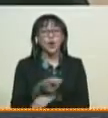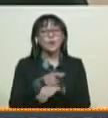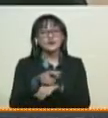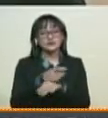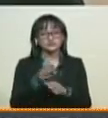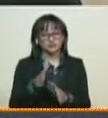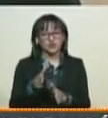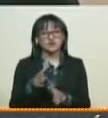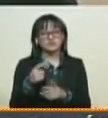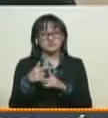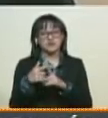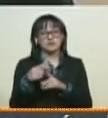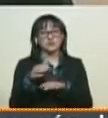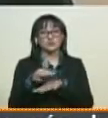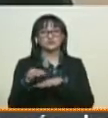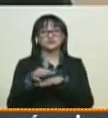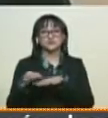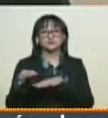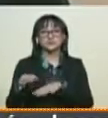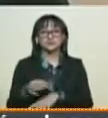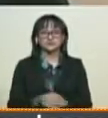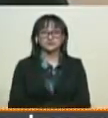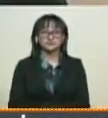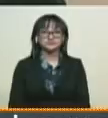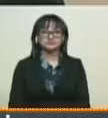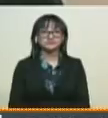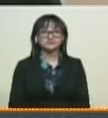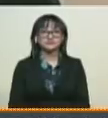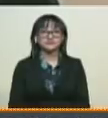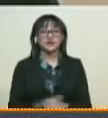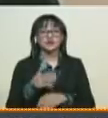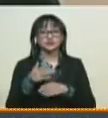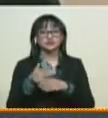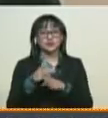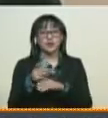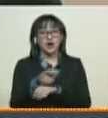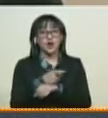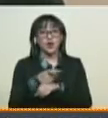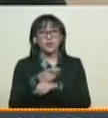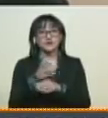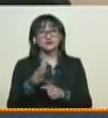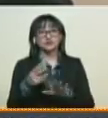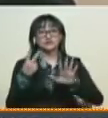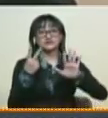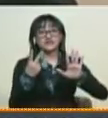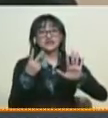gobernaciones y a los municipios. El excedente en el caso de las gobernaciones es de